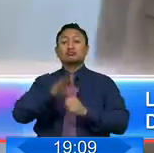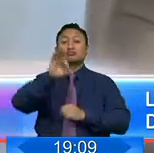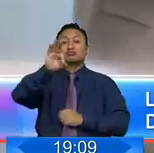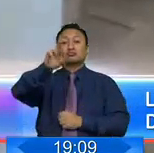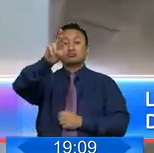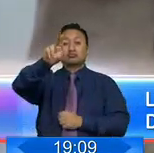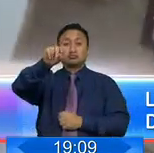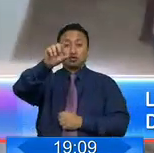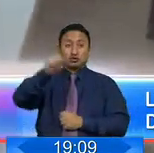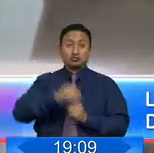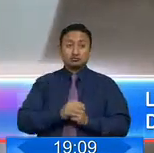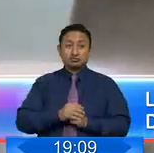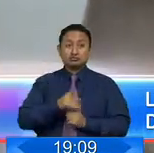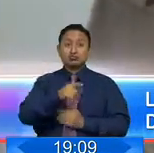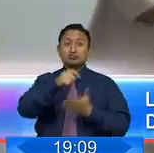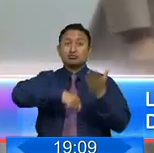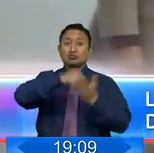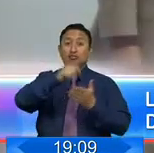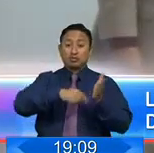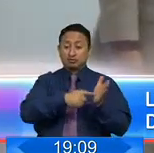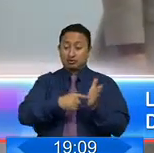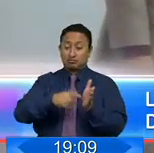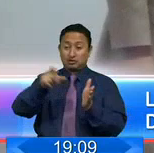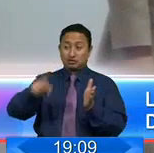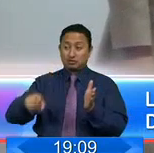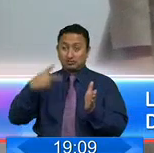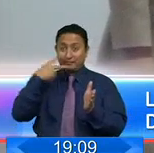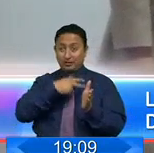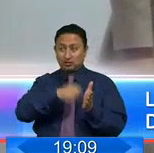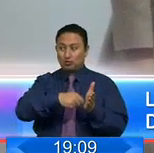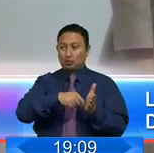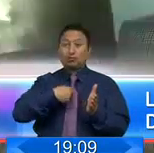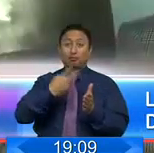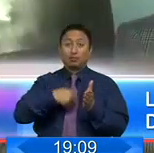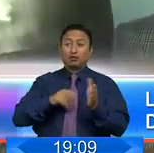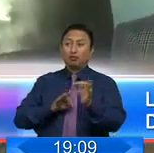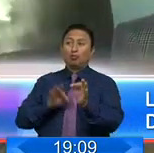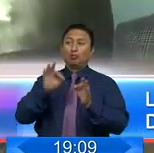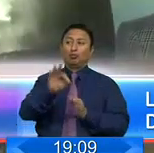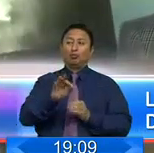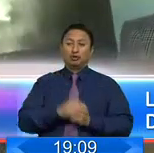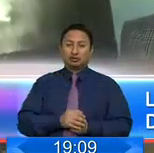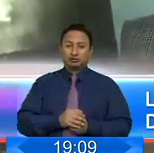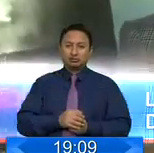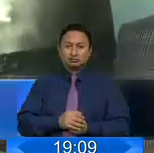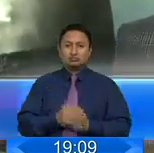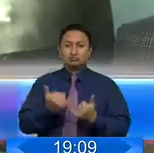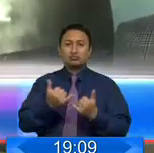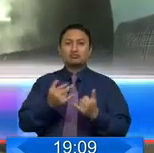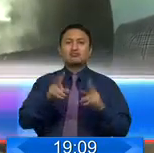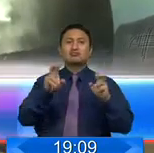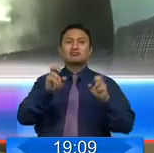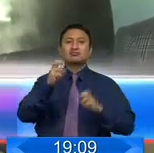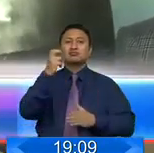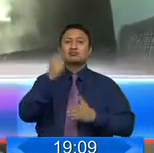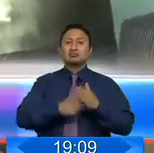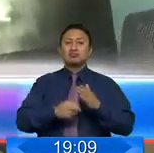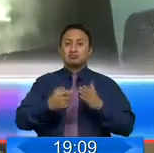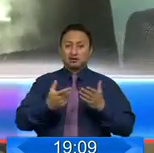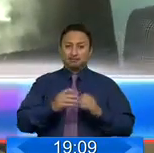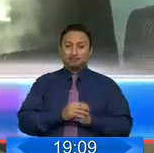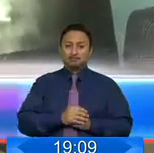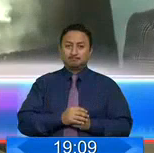habría falsificado la firma de su alterna para colocar en la curul a su hijo. Los tipos penales en los que se enmarca nuestra denuncia